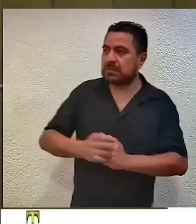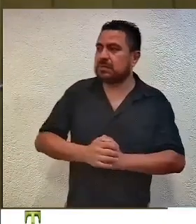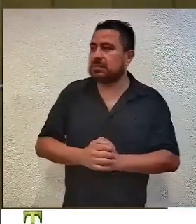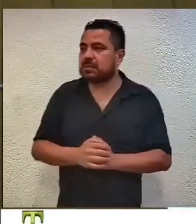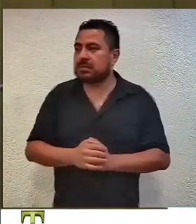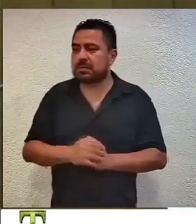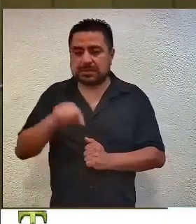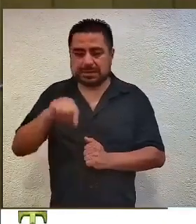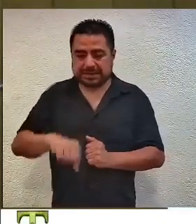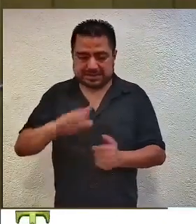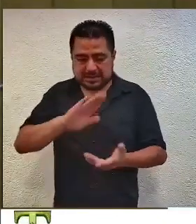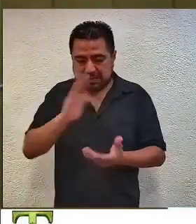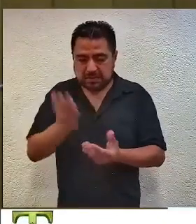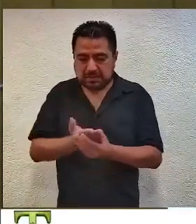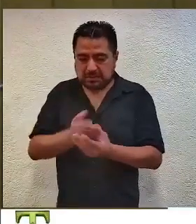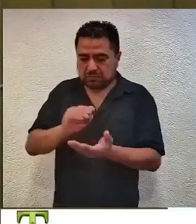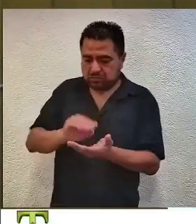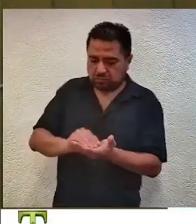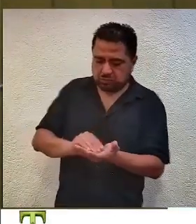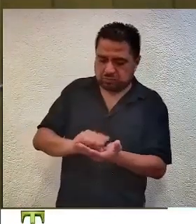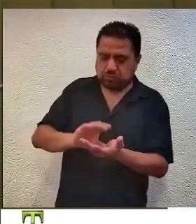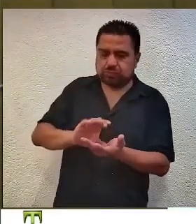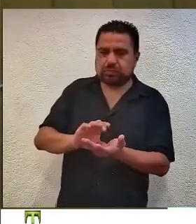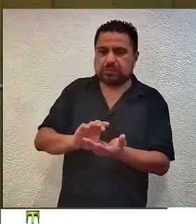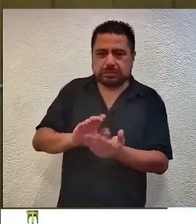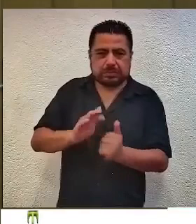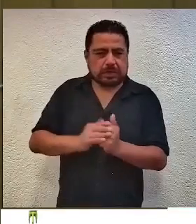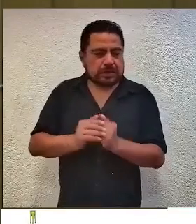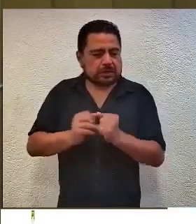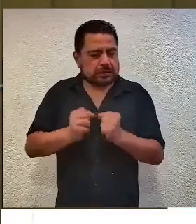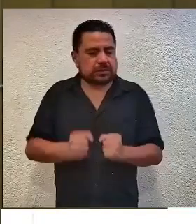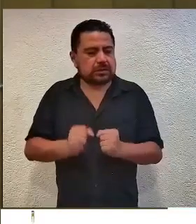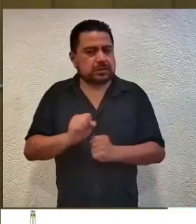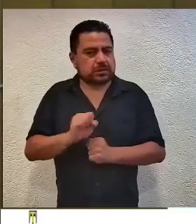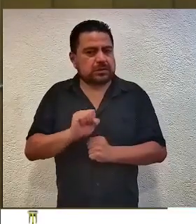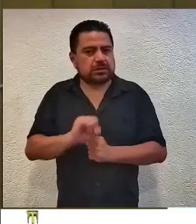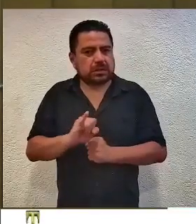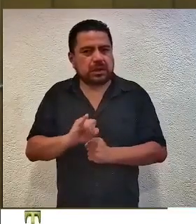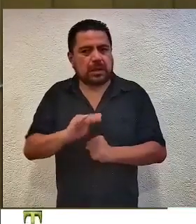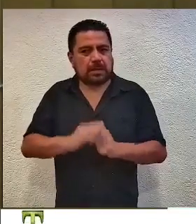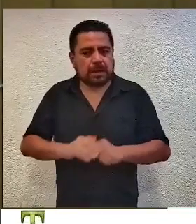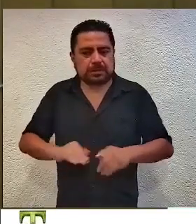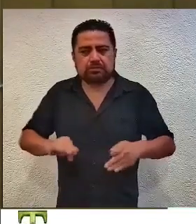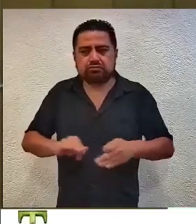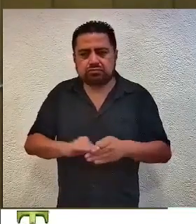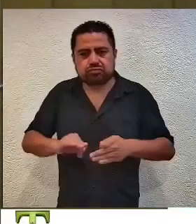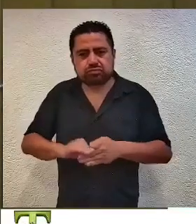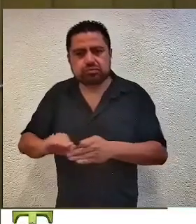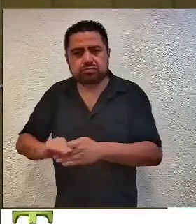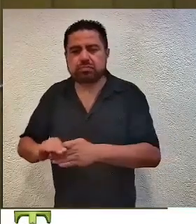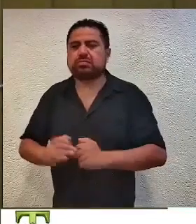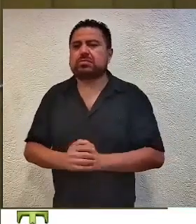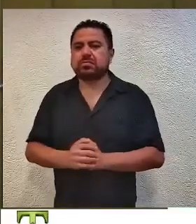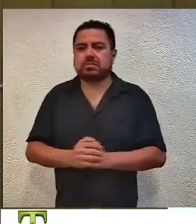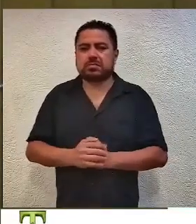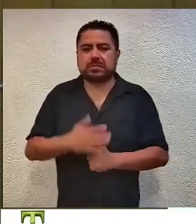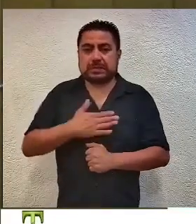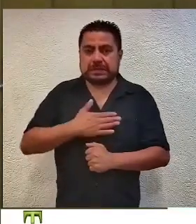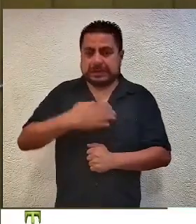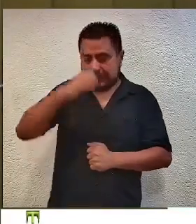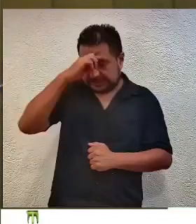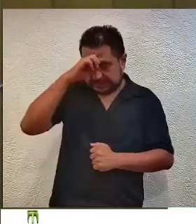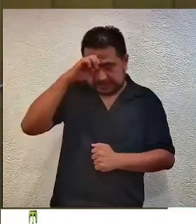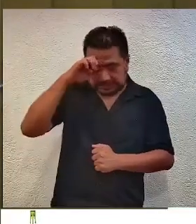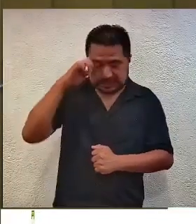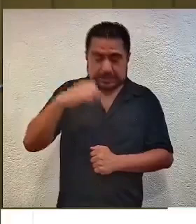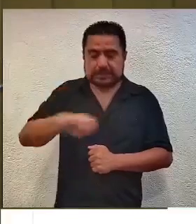este expediente, lo más seguro es que vaya a ser recurrido. Me extraña